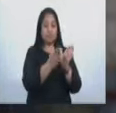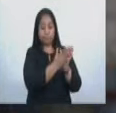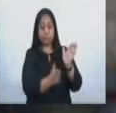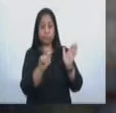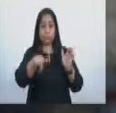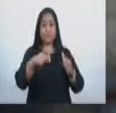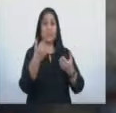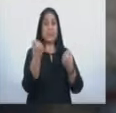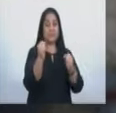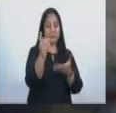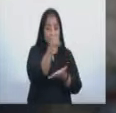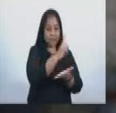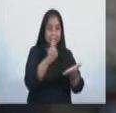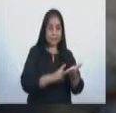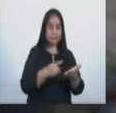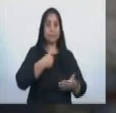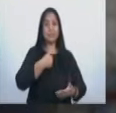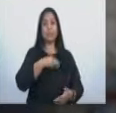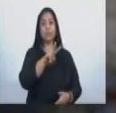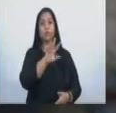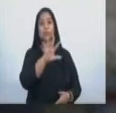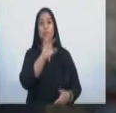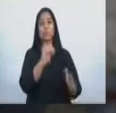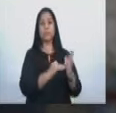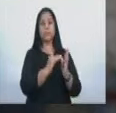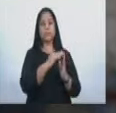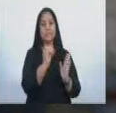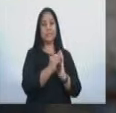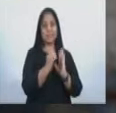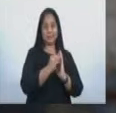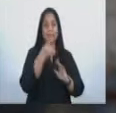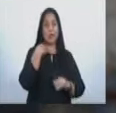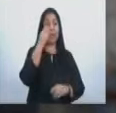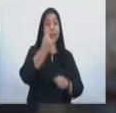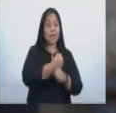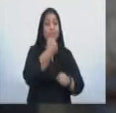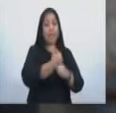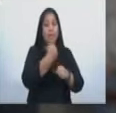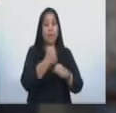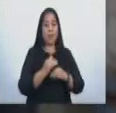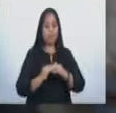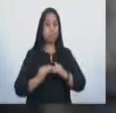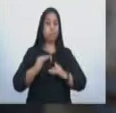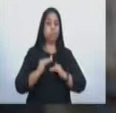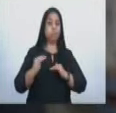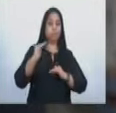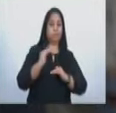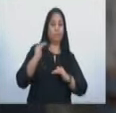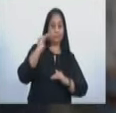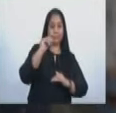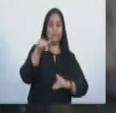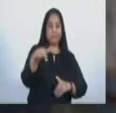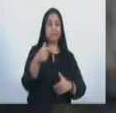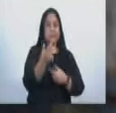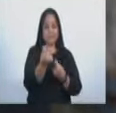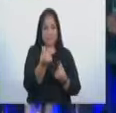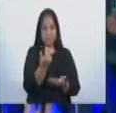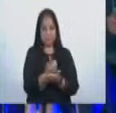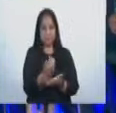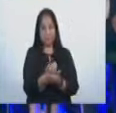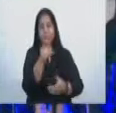de diseño tenemos 250 millones de quetzales cada año va a ir aumentando este fondo y va a